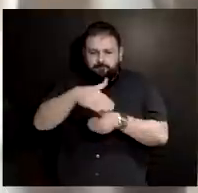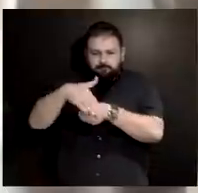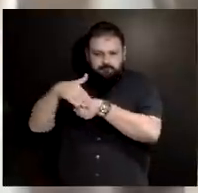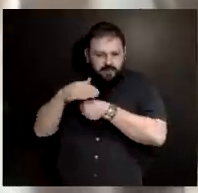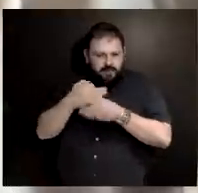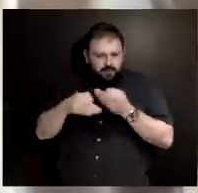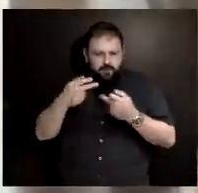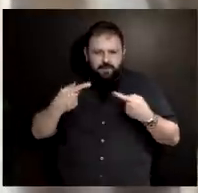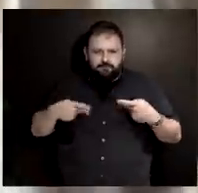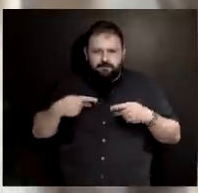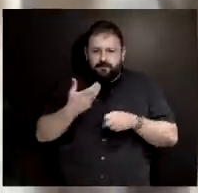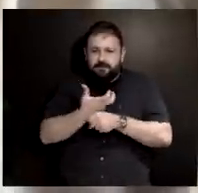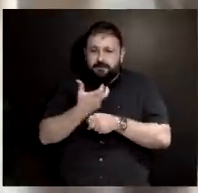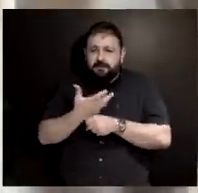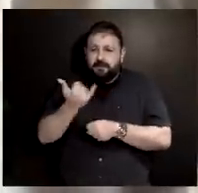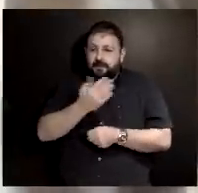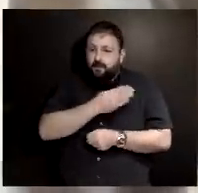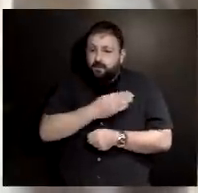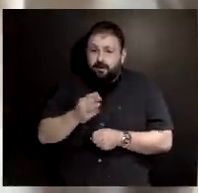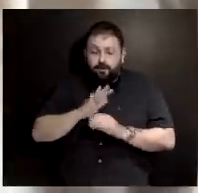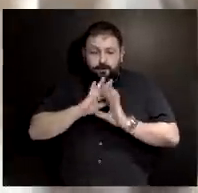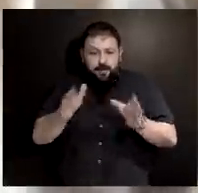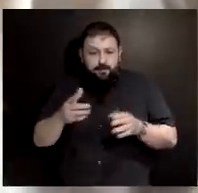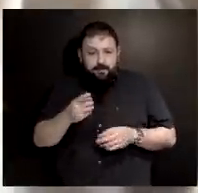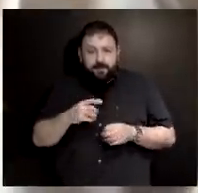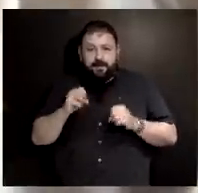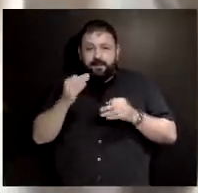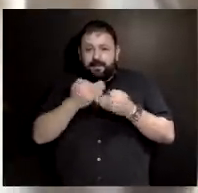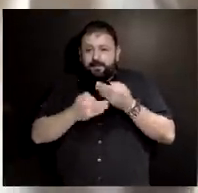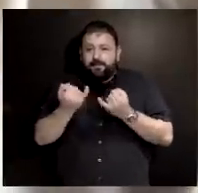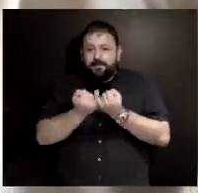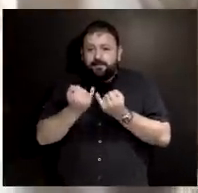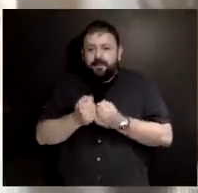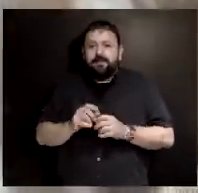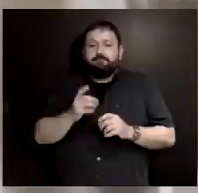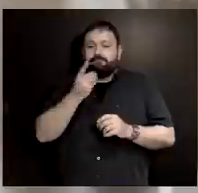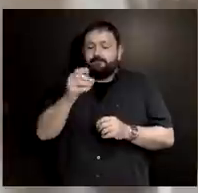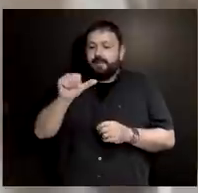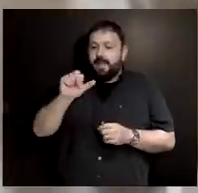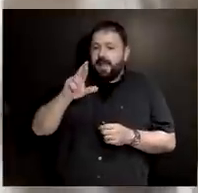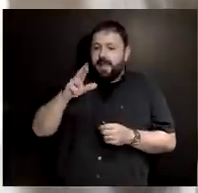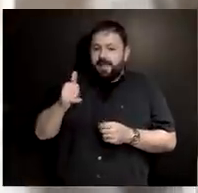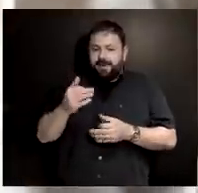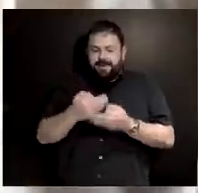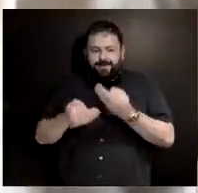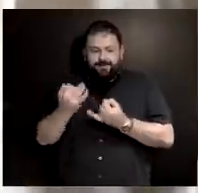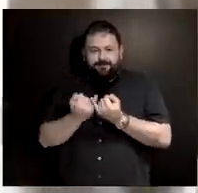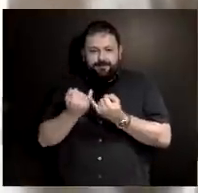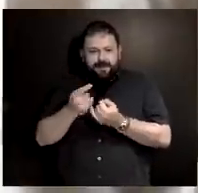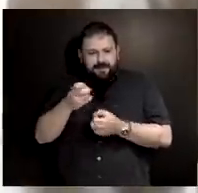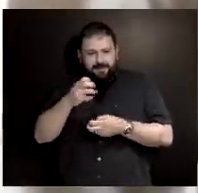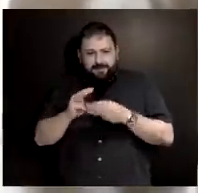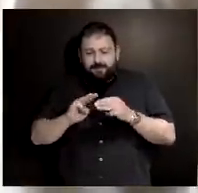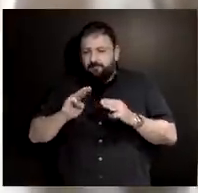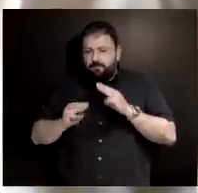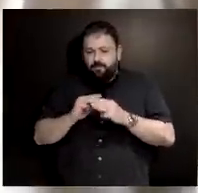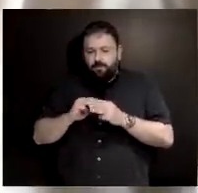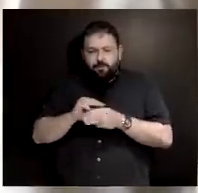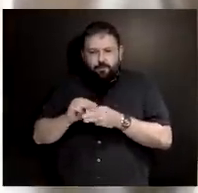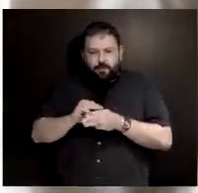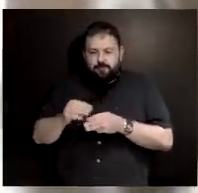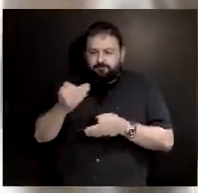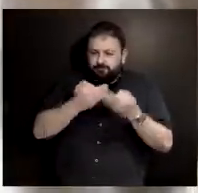Unidos. Y bueno, ya para dejarlos y mandarlos con Ari para cerrar el mundo morado de hoy, en nombre del Consejo